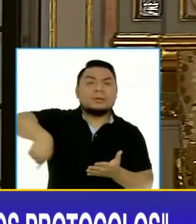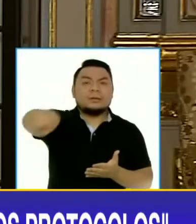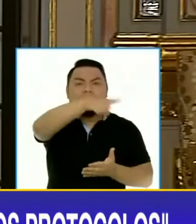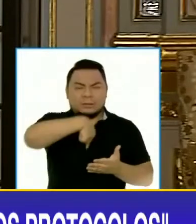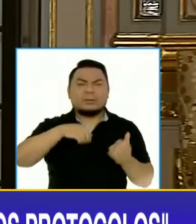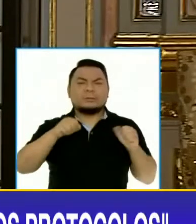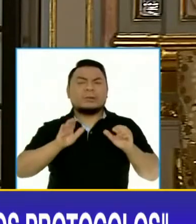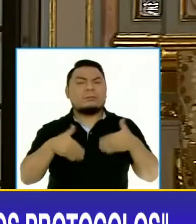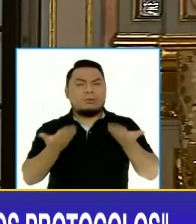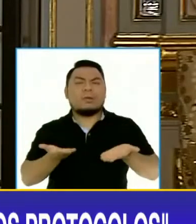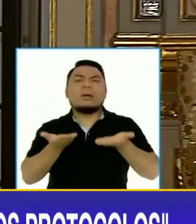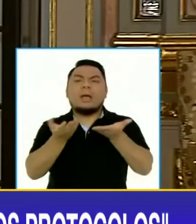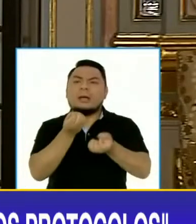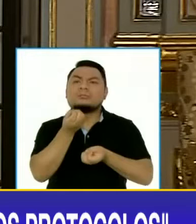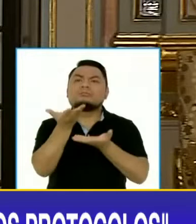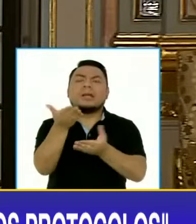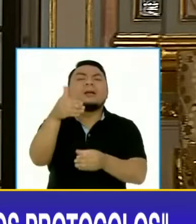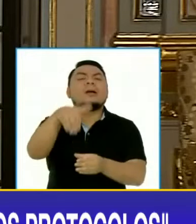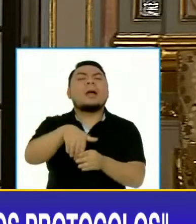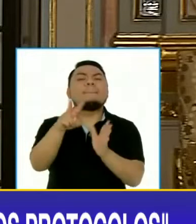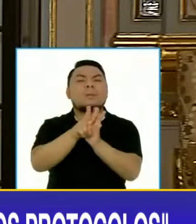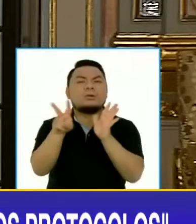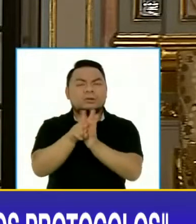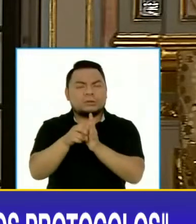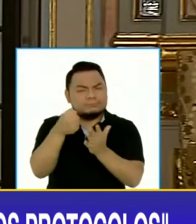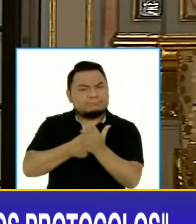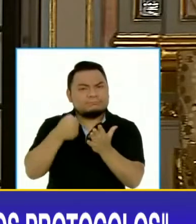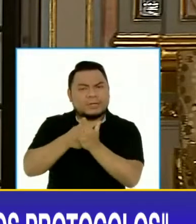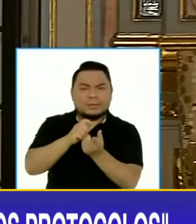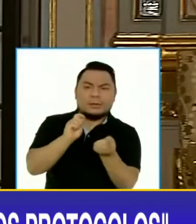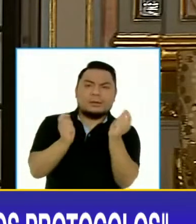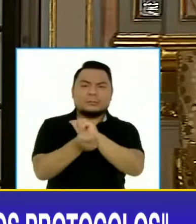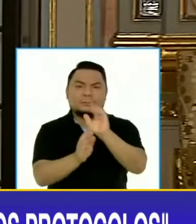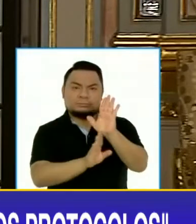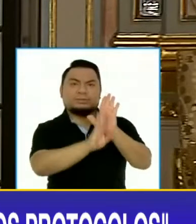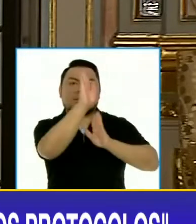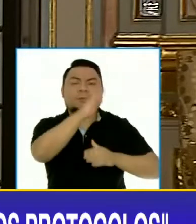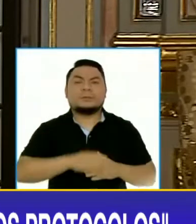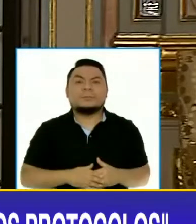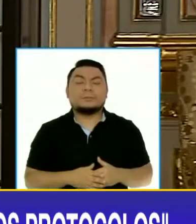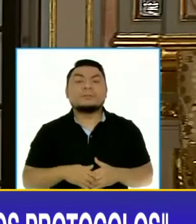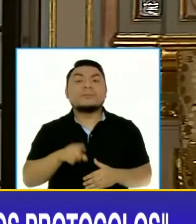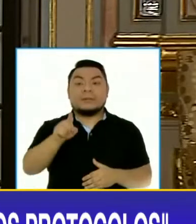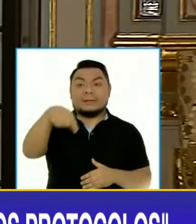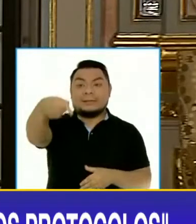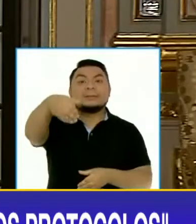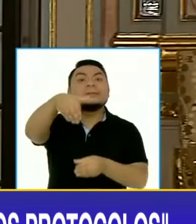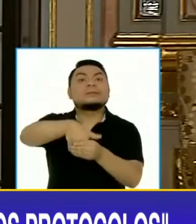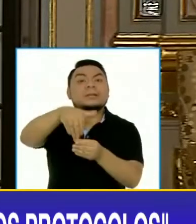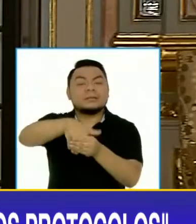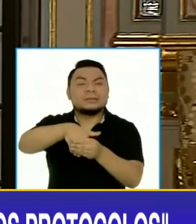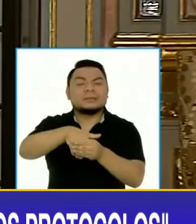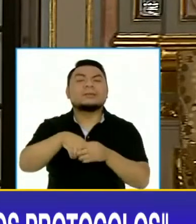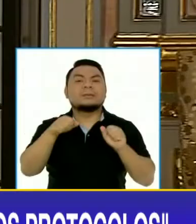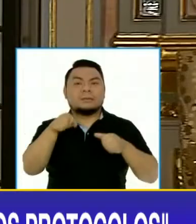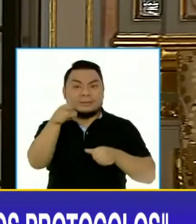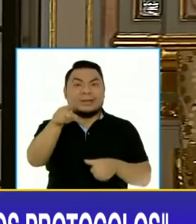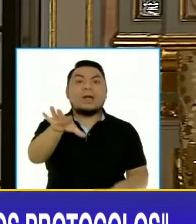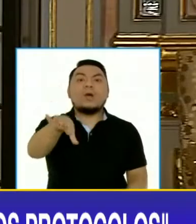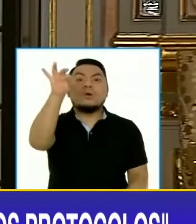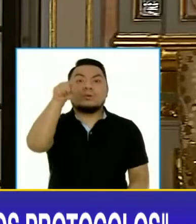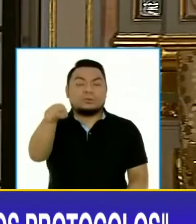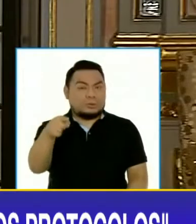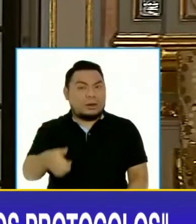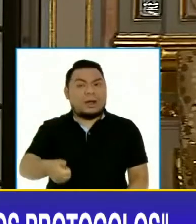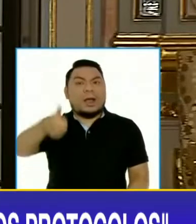nuestra voluntad y nuestro esfuerzo para salir de ellas. Estas elecciones, en las cuales elegiremos